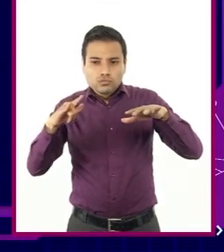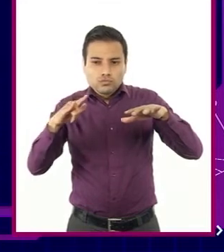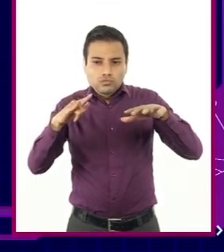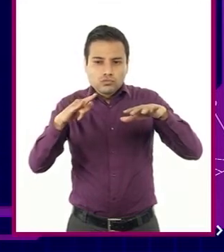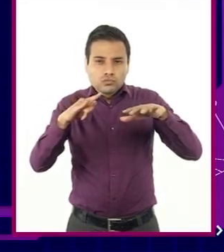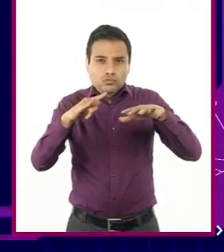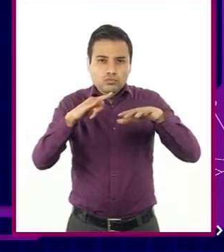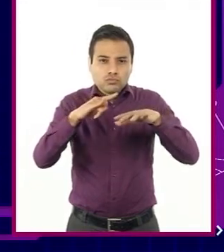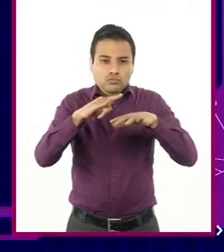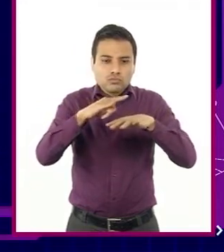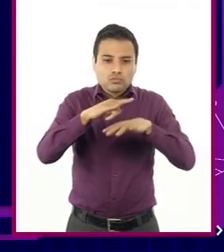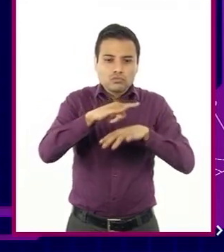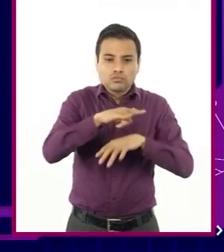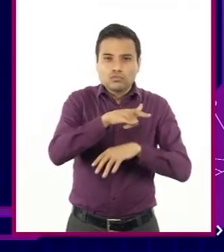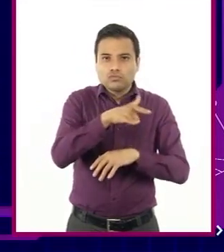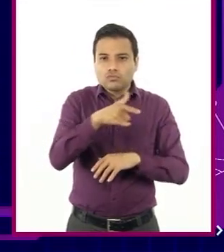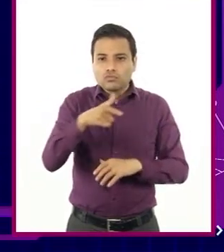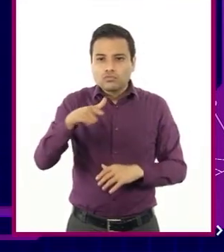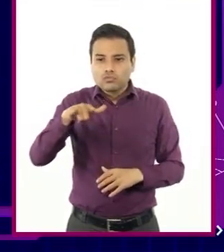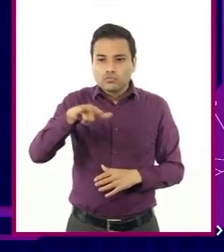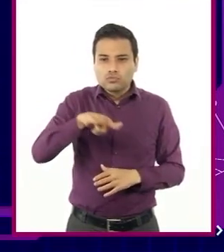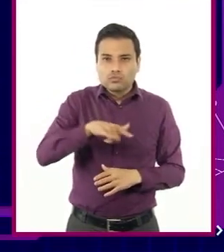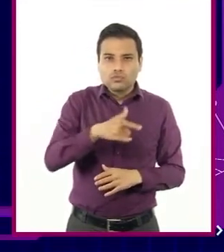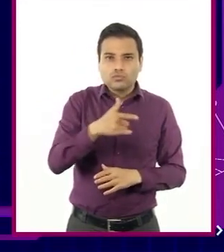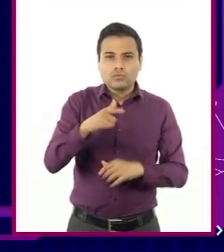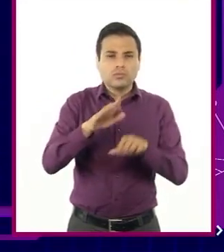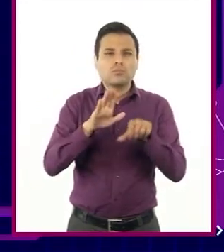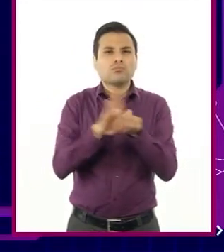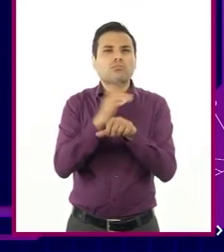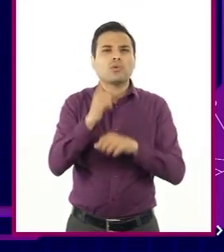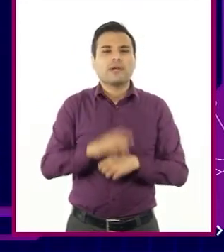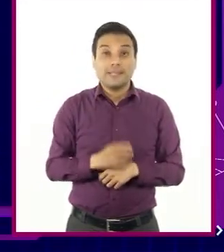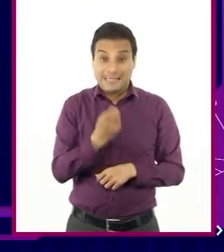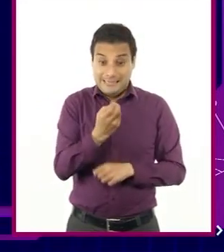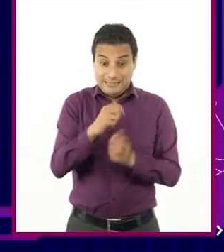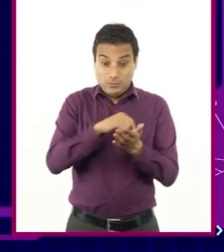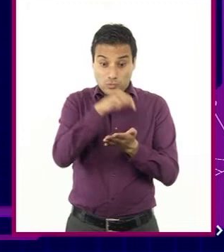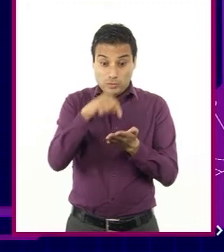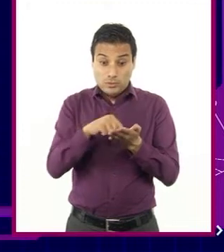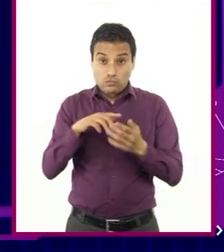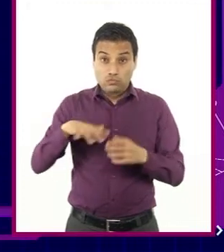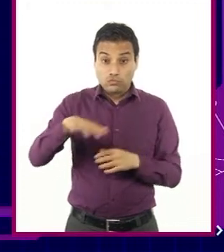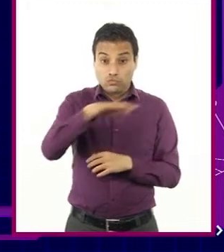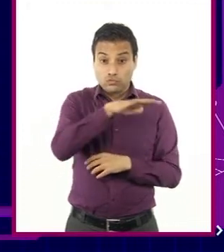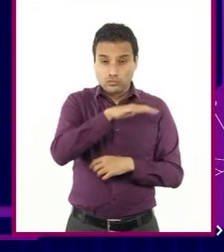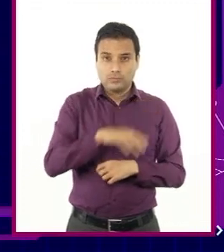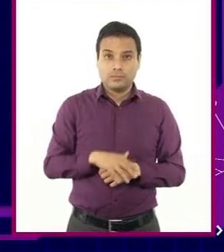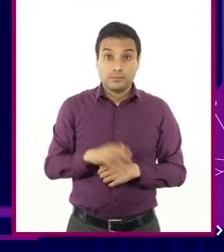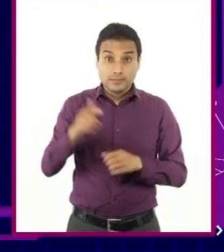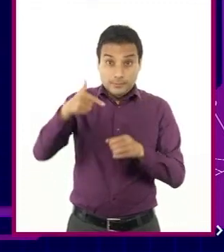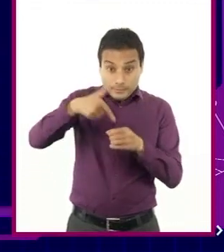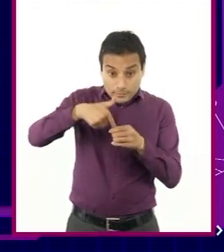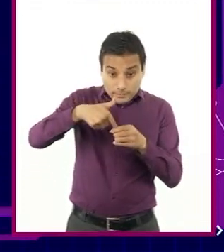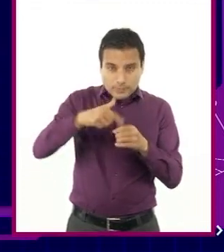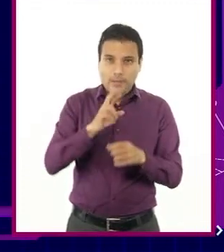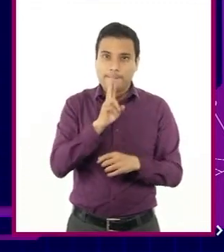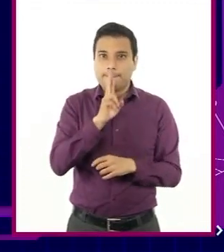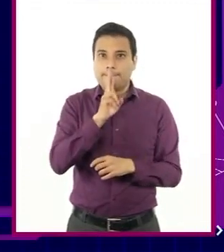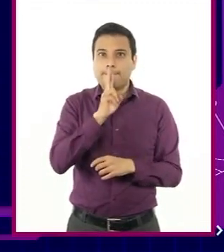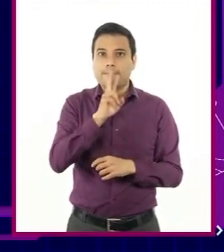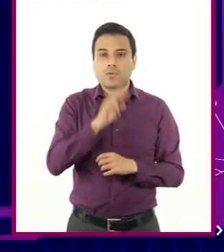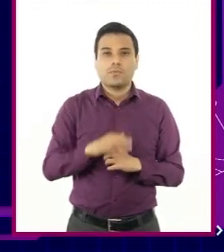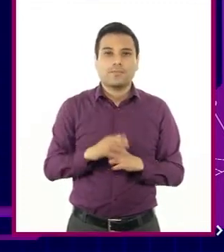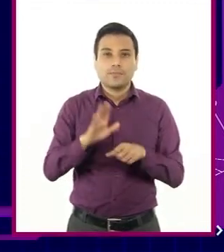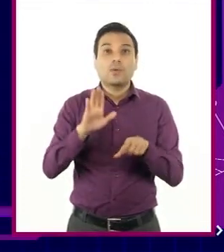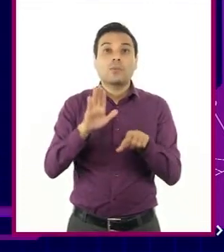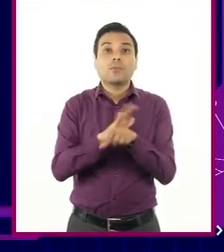altitud de vuelo radica en que en esta zona la eficiencia del combustible es mayor, ya que el aire